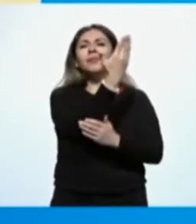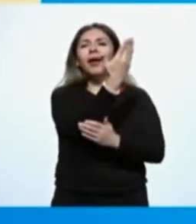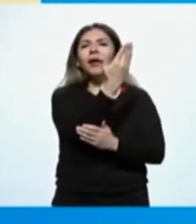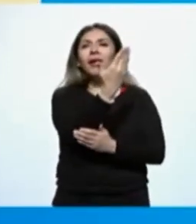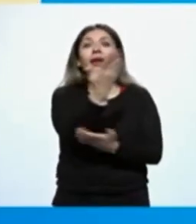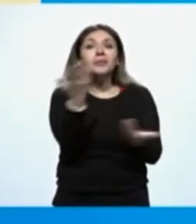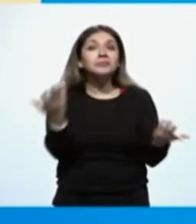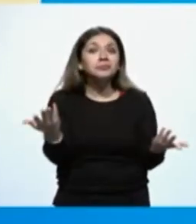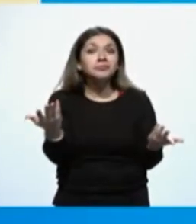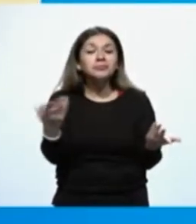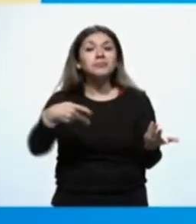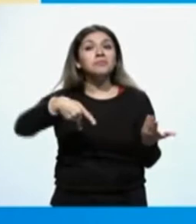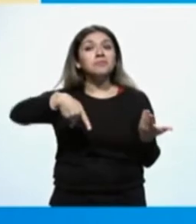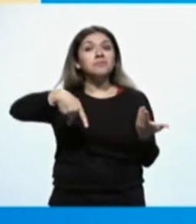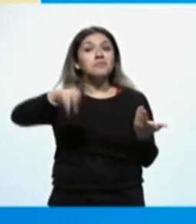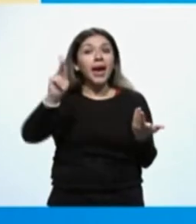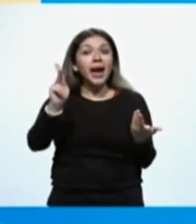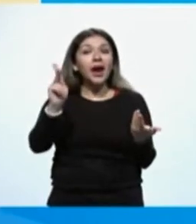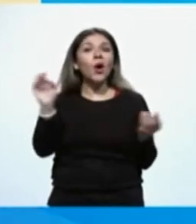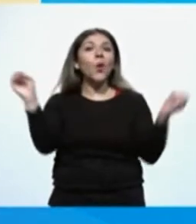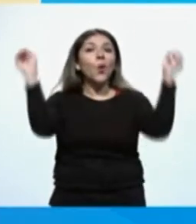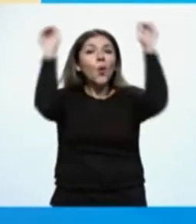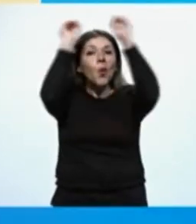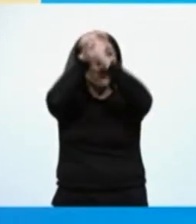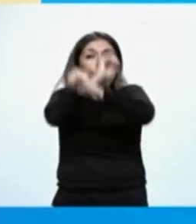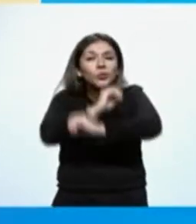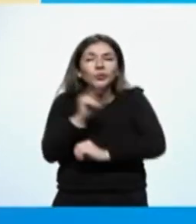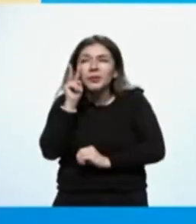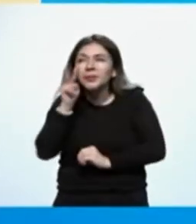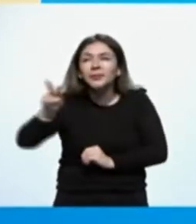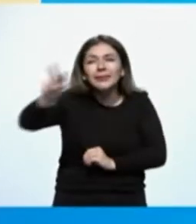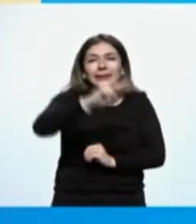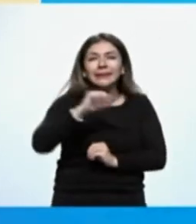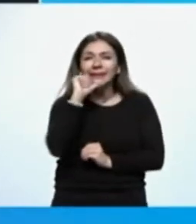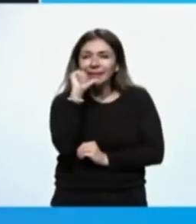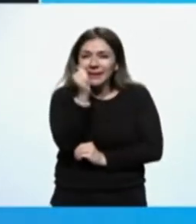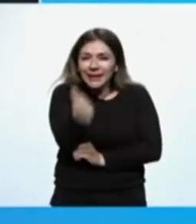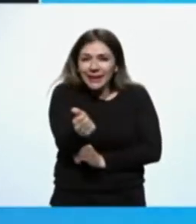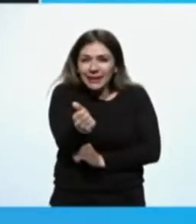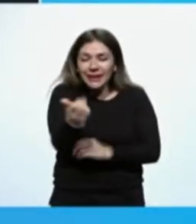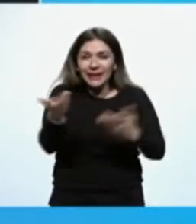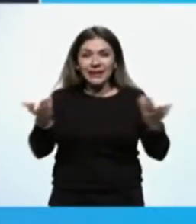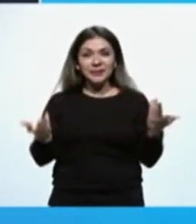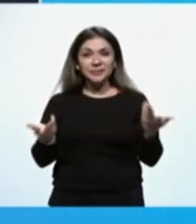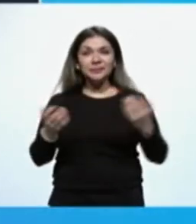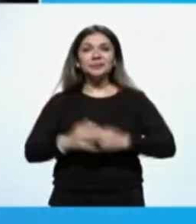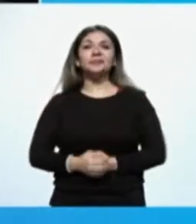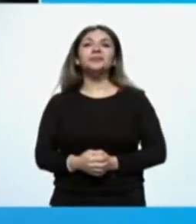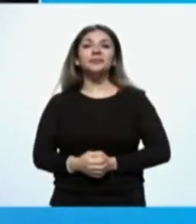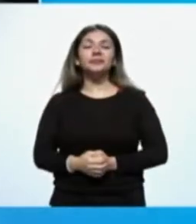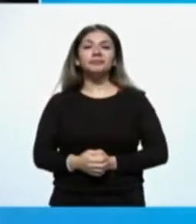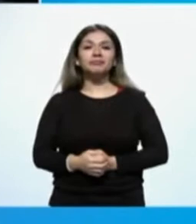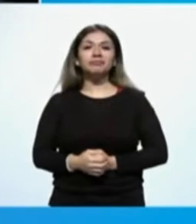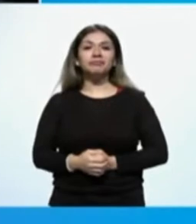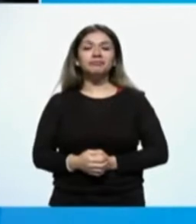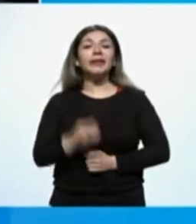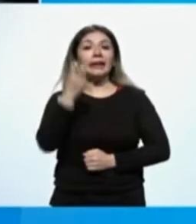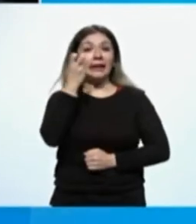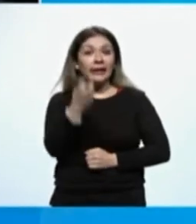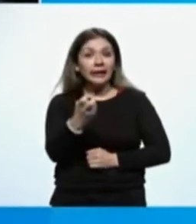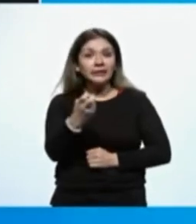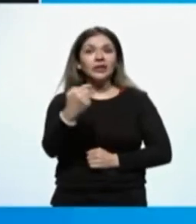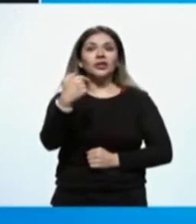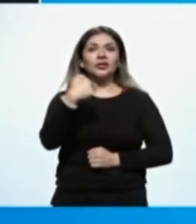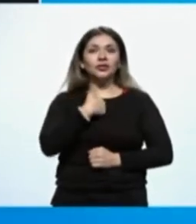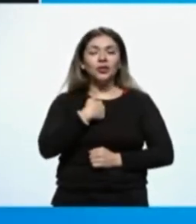día, solo que no se ve nadita. Así que